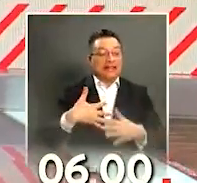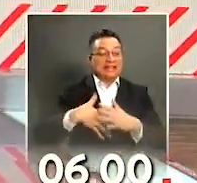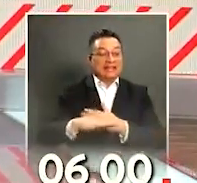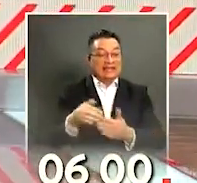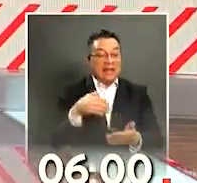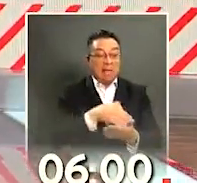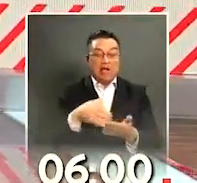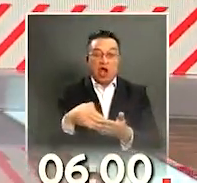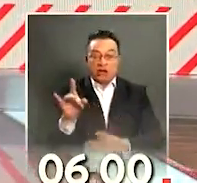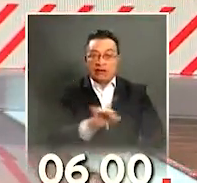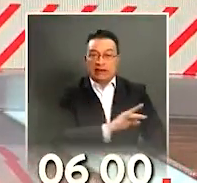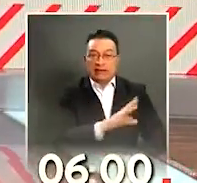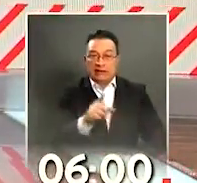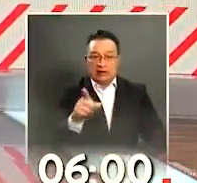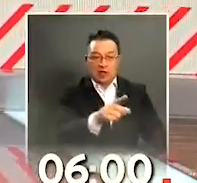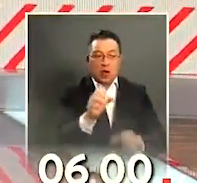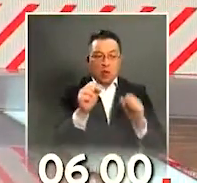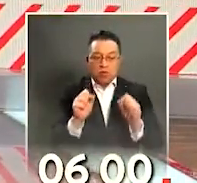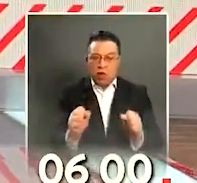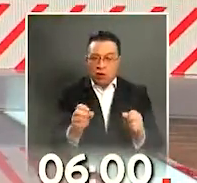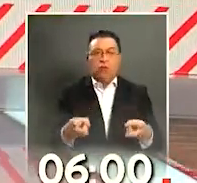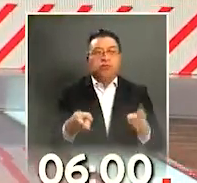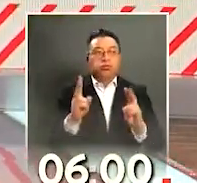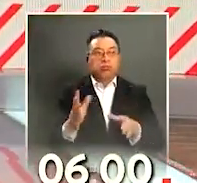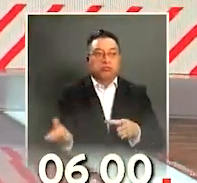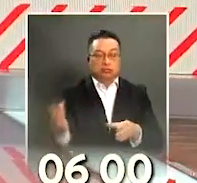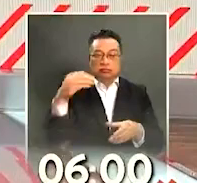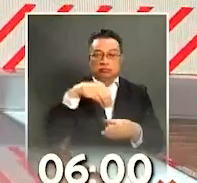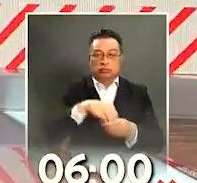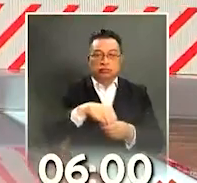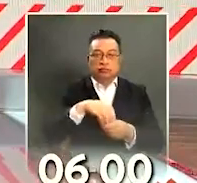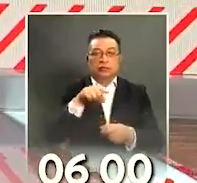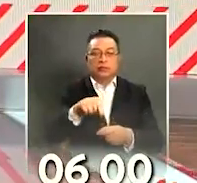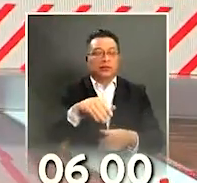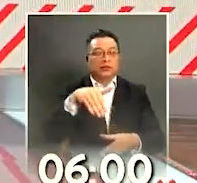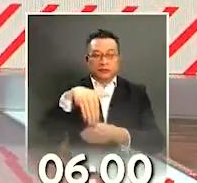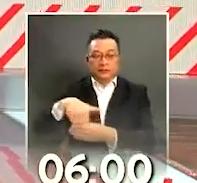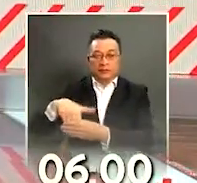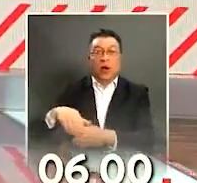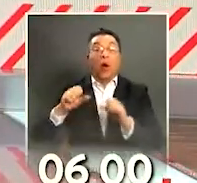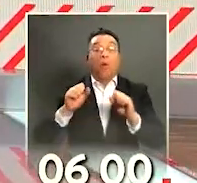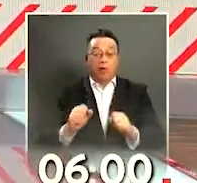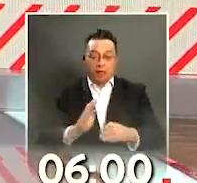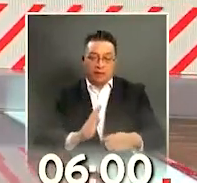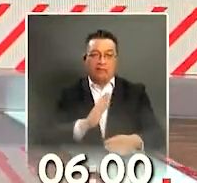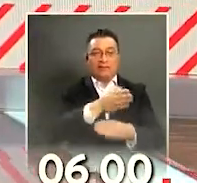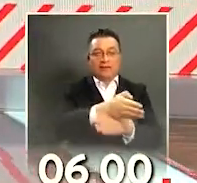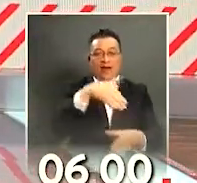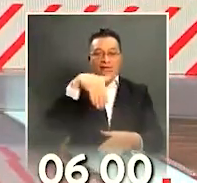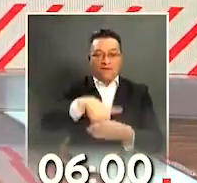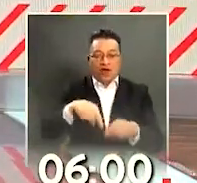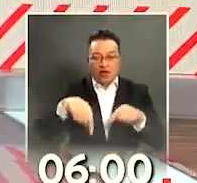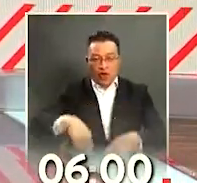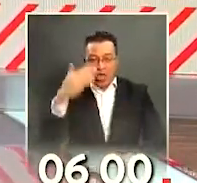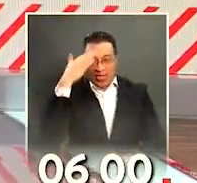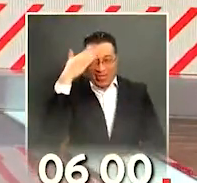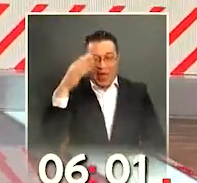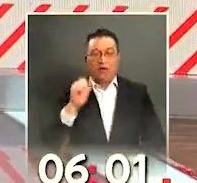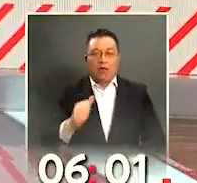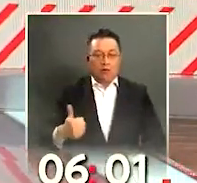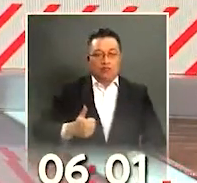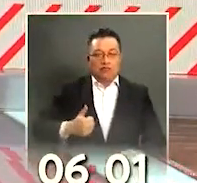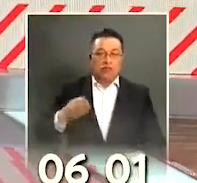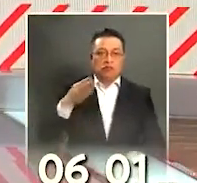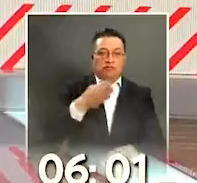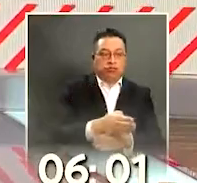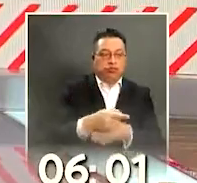que tienen la posibilidad, que están inscritos en los padrones electorales y que pueden ir a votar hoy día, sí, a hacerse presente, a hacer historia.